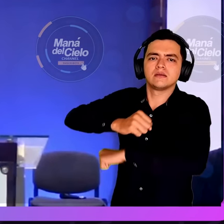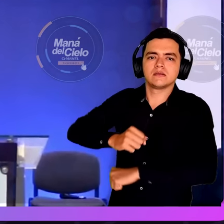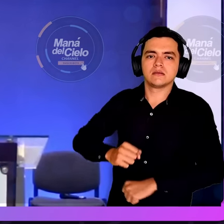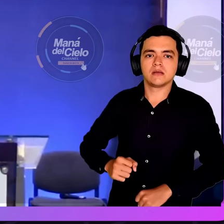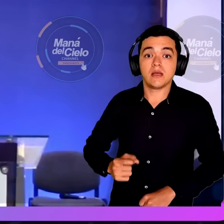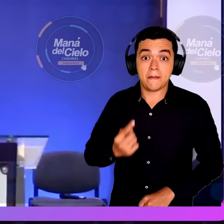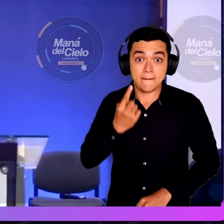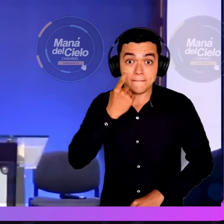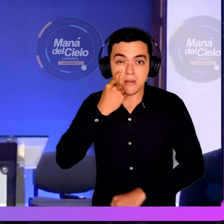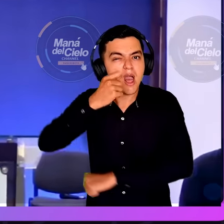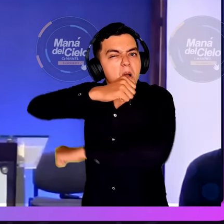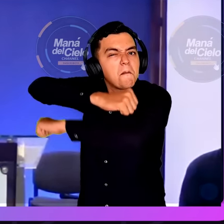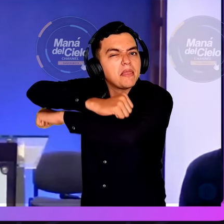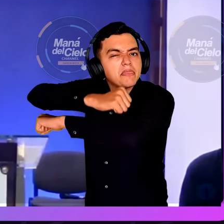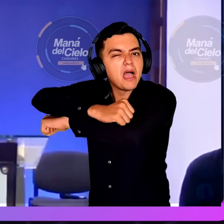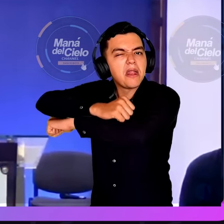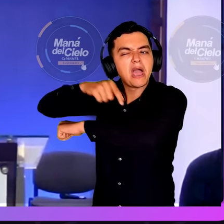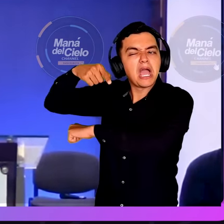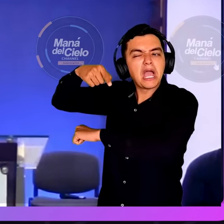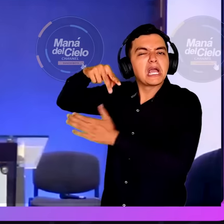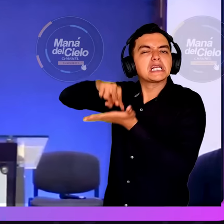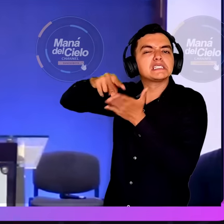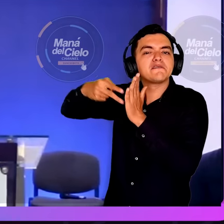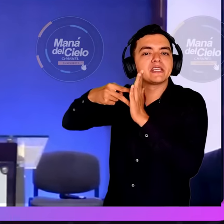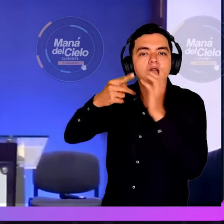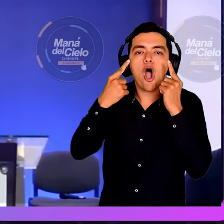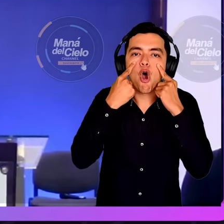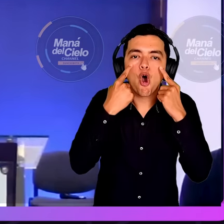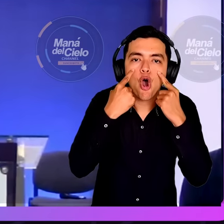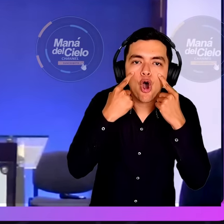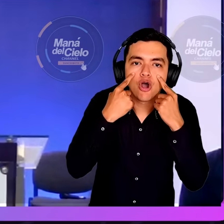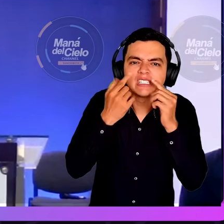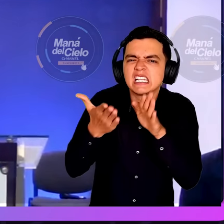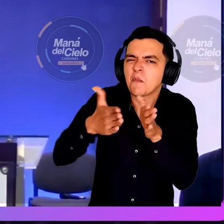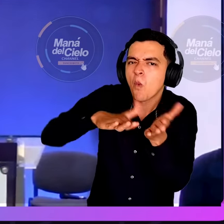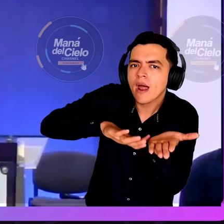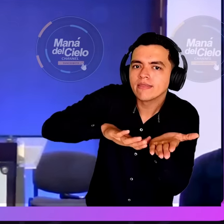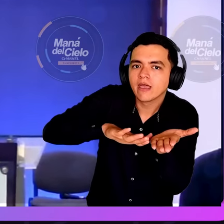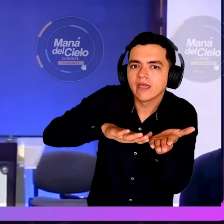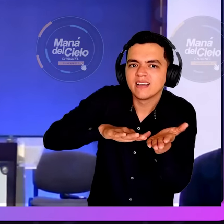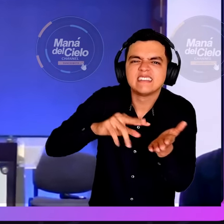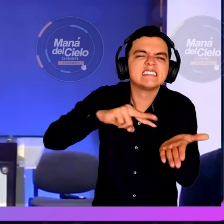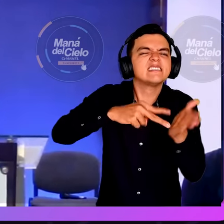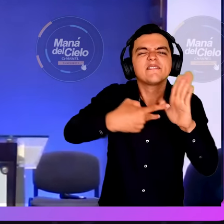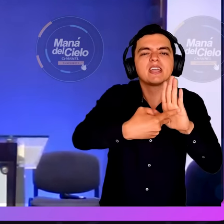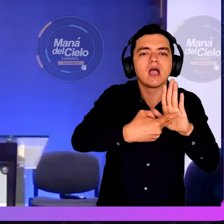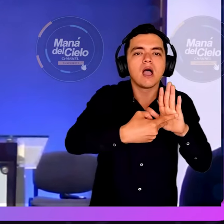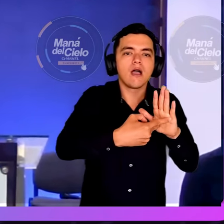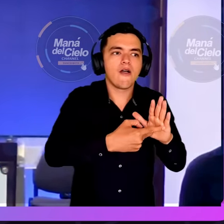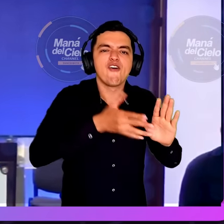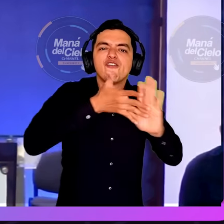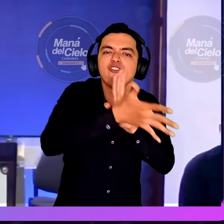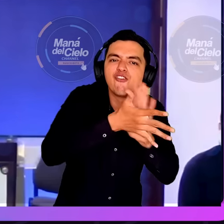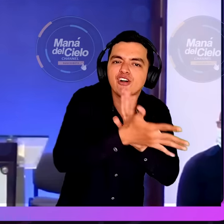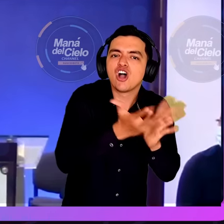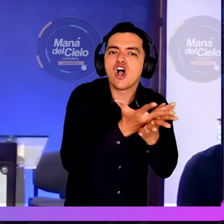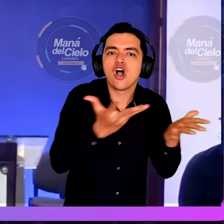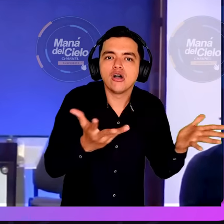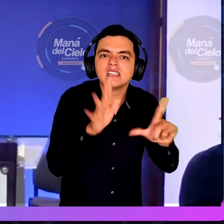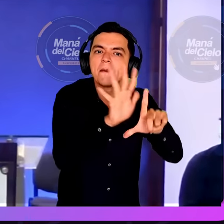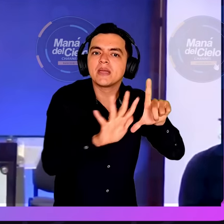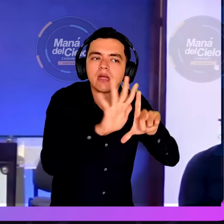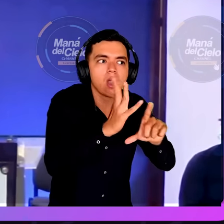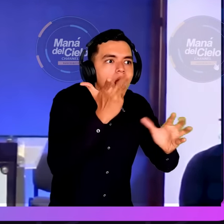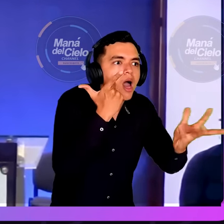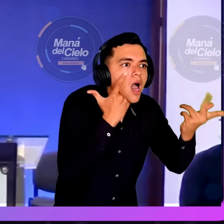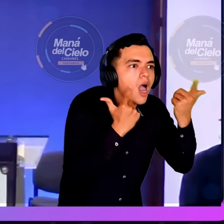Hay una profecía en Jeremías: la muerte ha entrado por las ventanas. Las ventanas son los